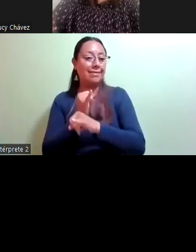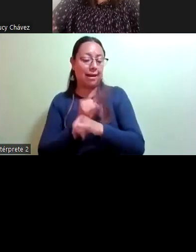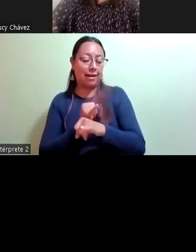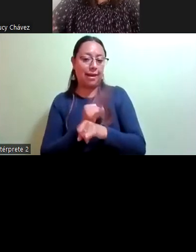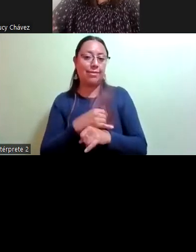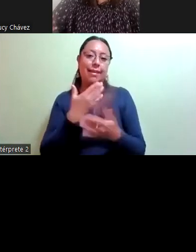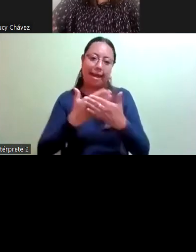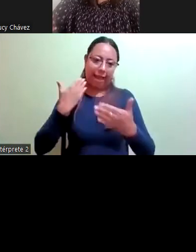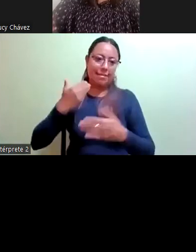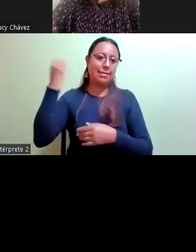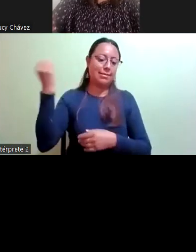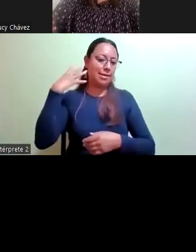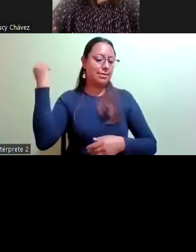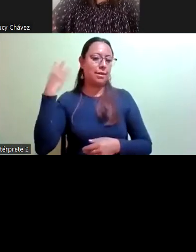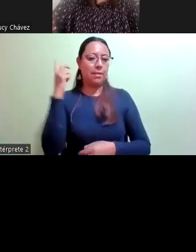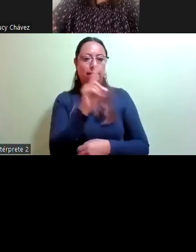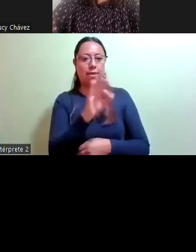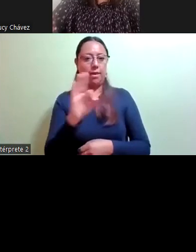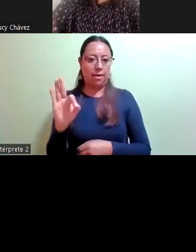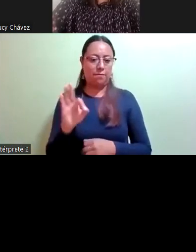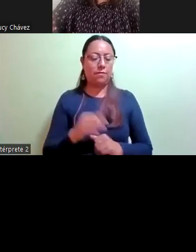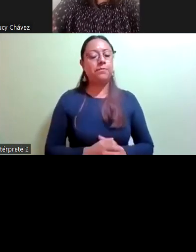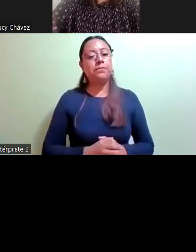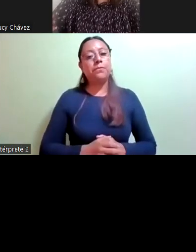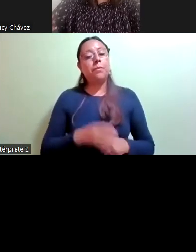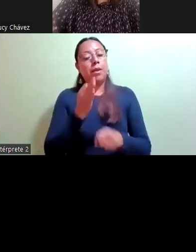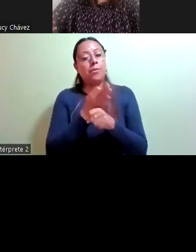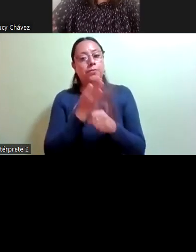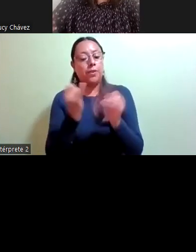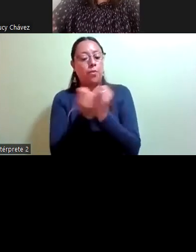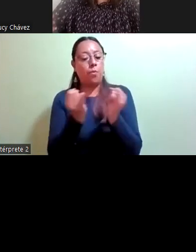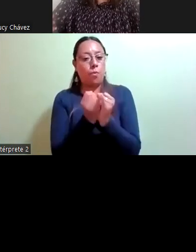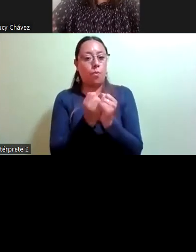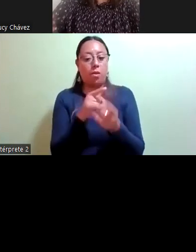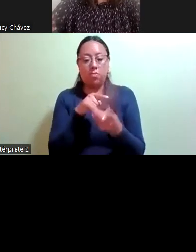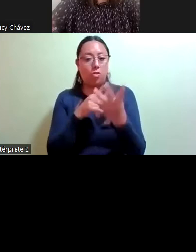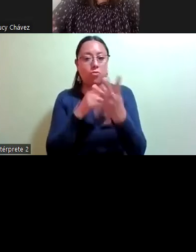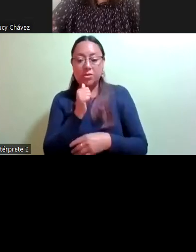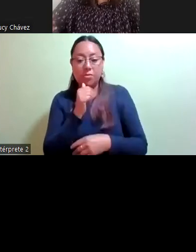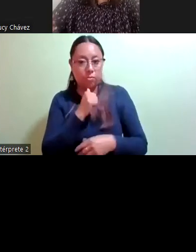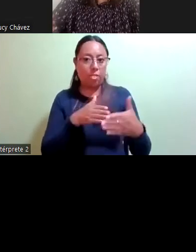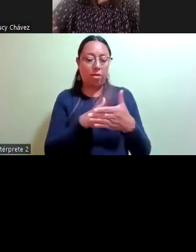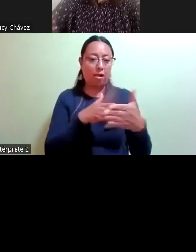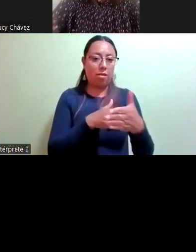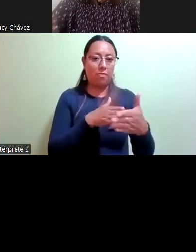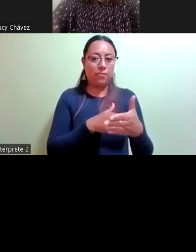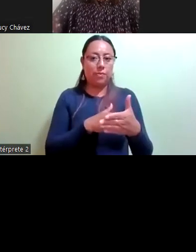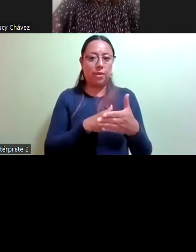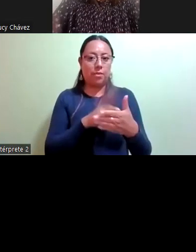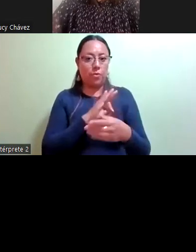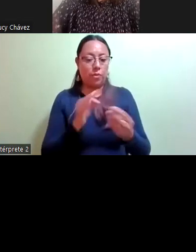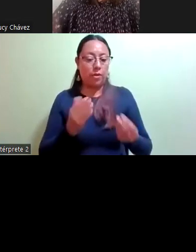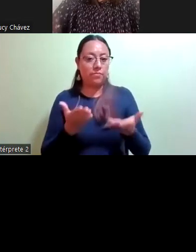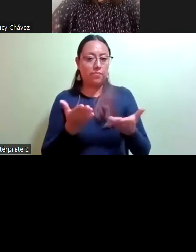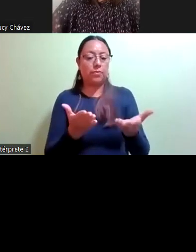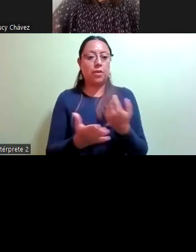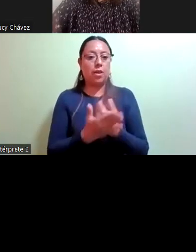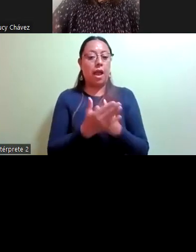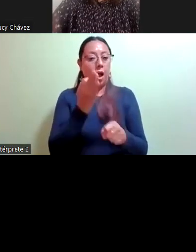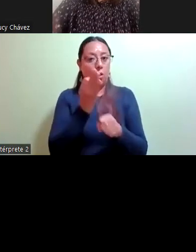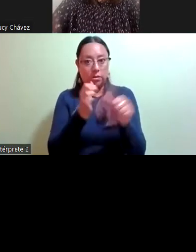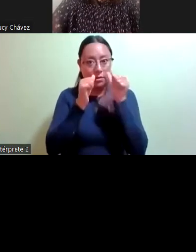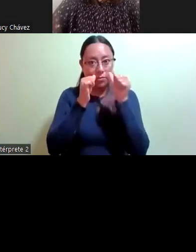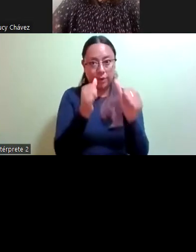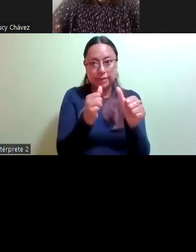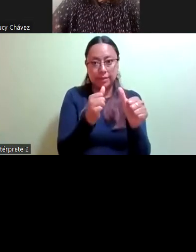Congreso de la Ciudad de México se encuentra materialmente imposibilitado para detentarlas, no es posible atender